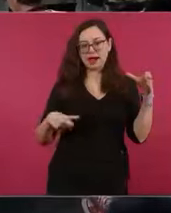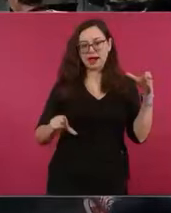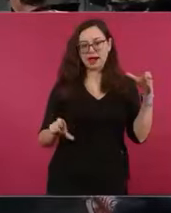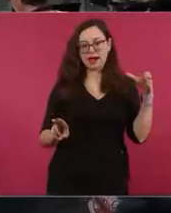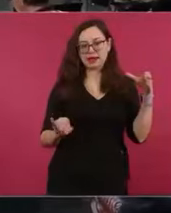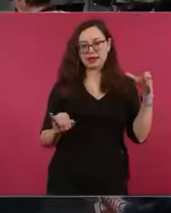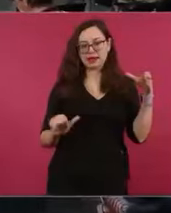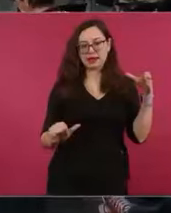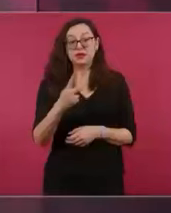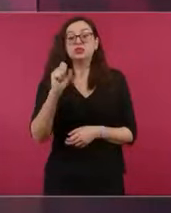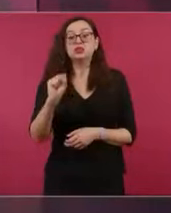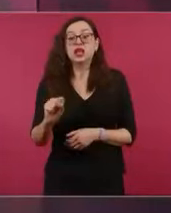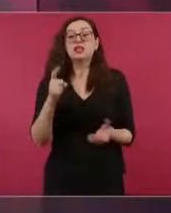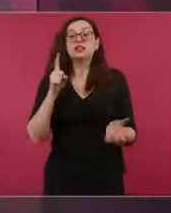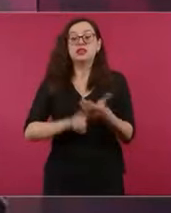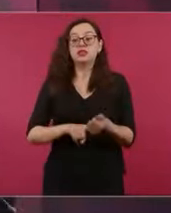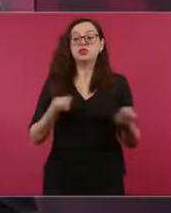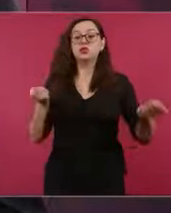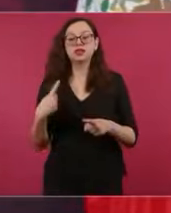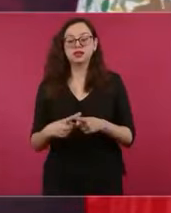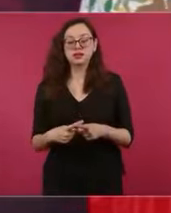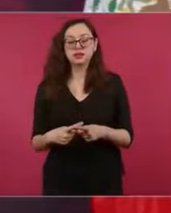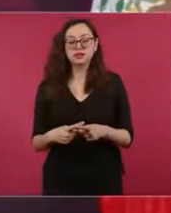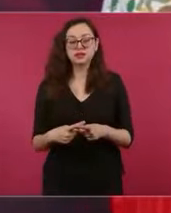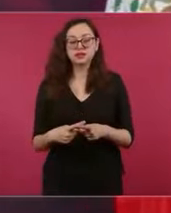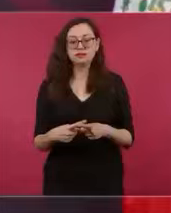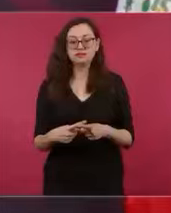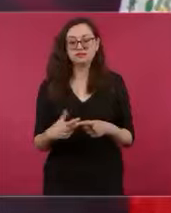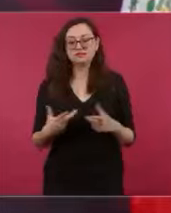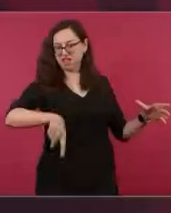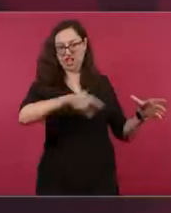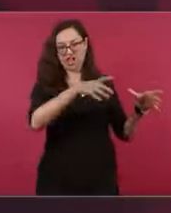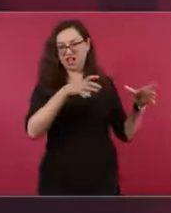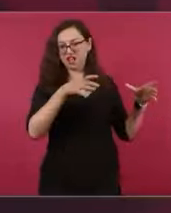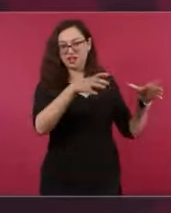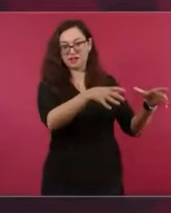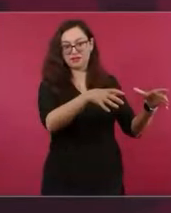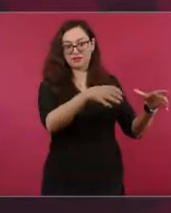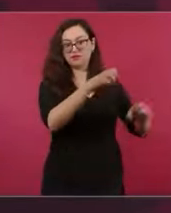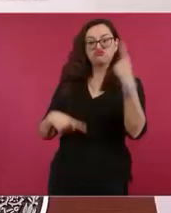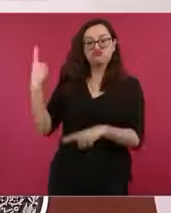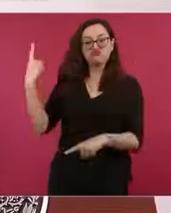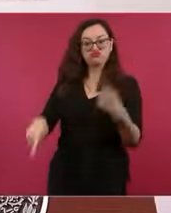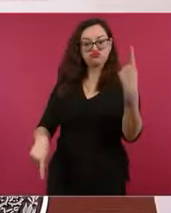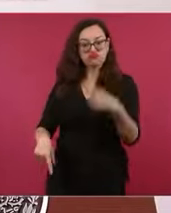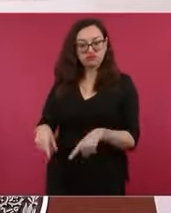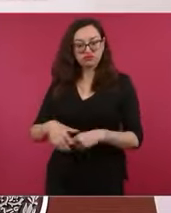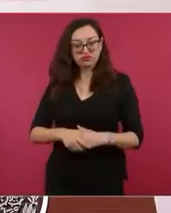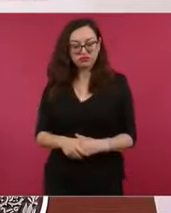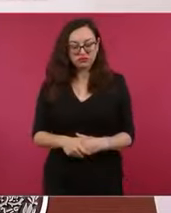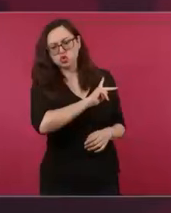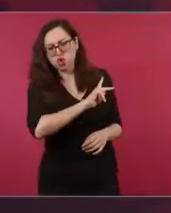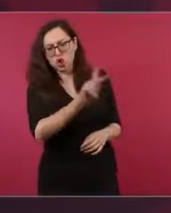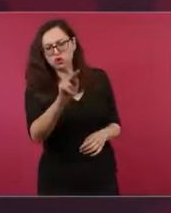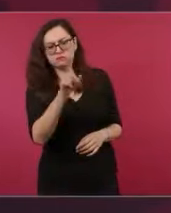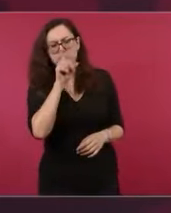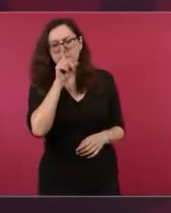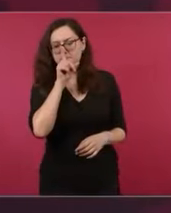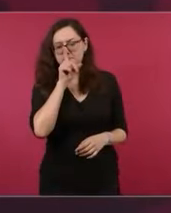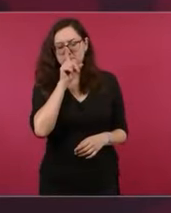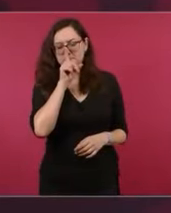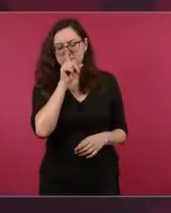Secretaría del Trabajo? Pues el sector empresarial. No todos,